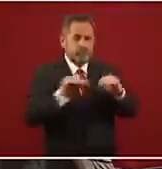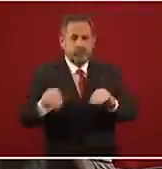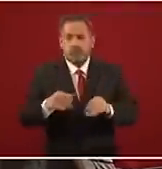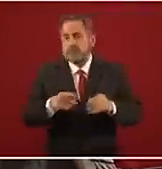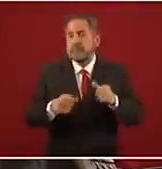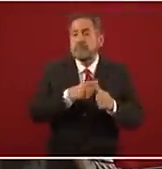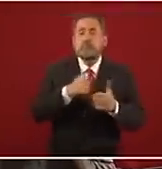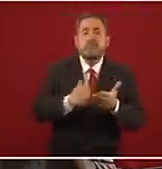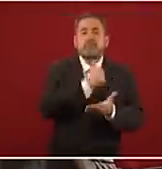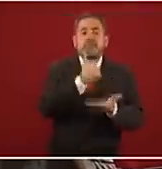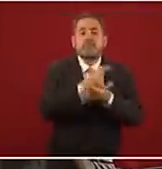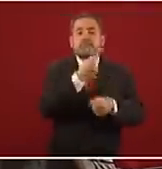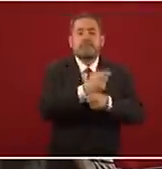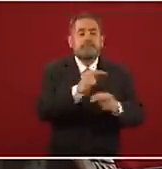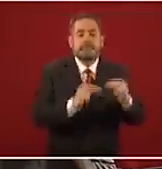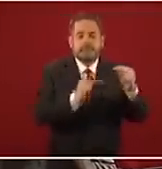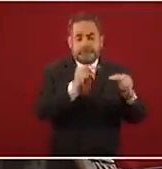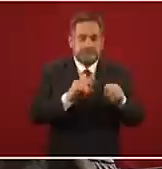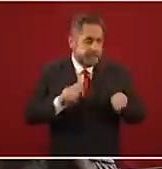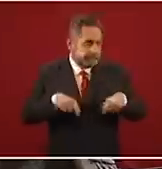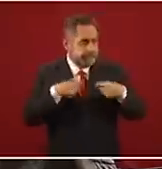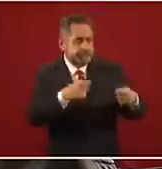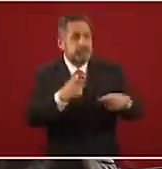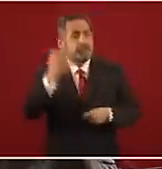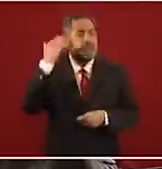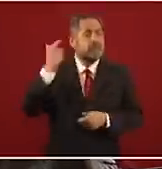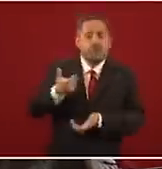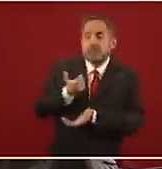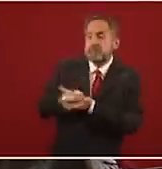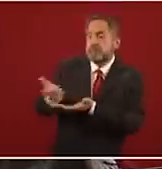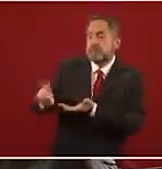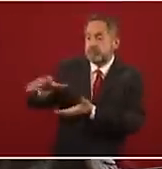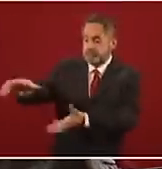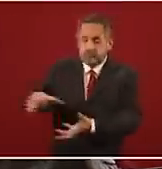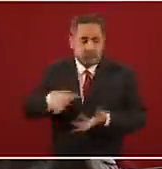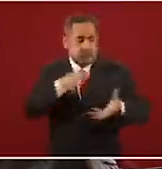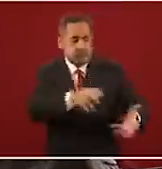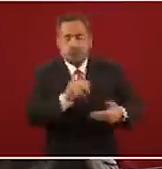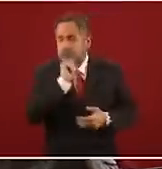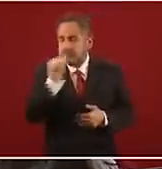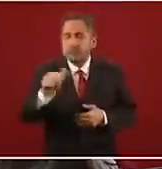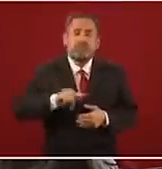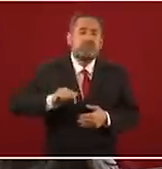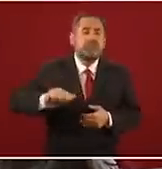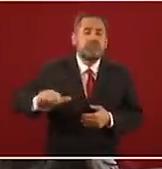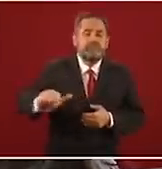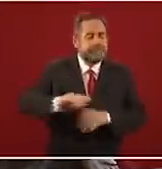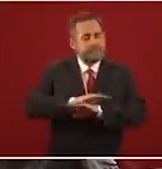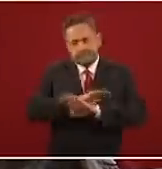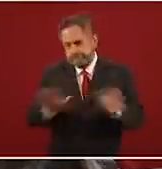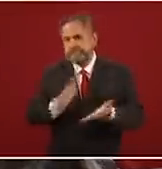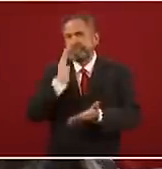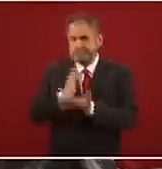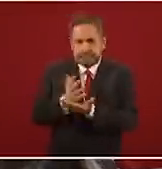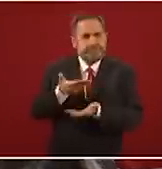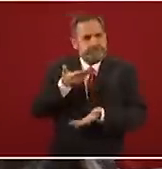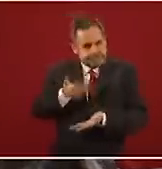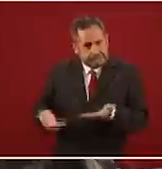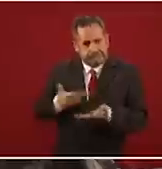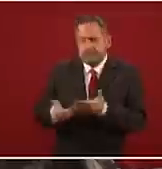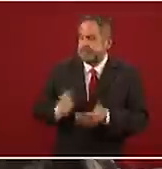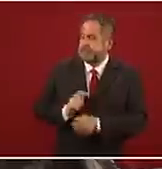dotar de equipo básico que se dejó de invertir desde hace muchos años y también empezamos ya a hacer obras